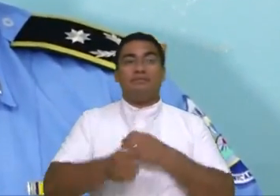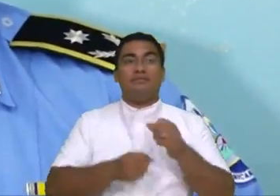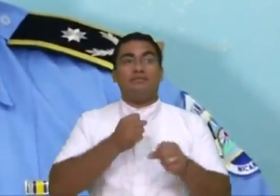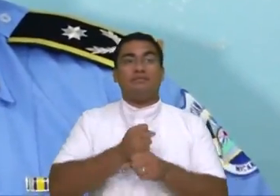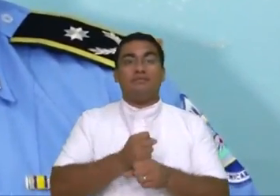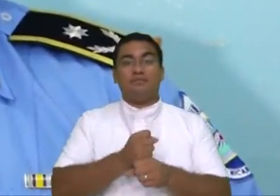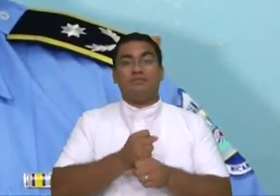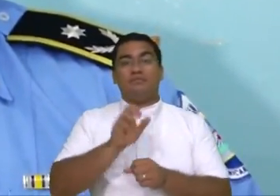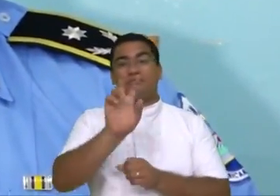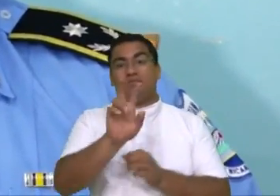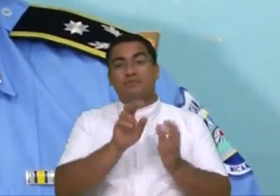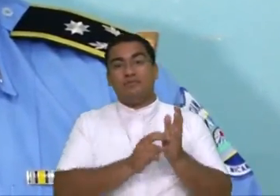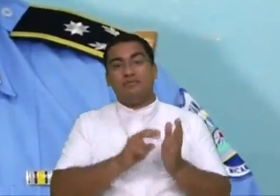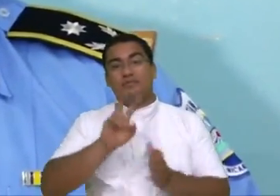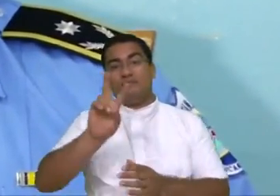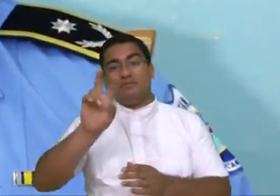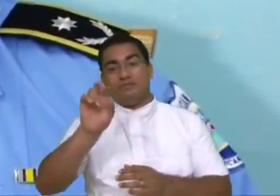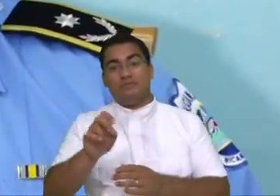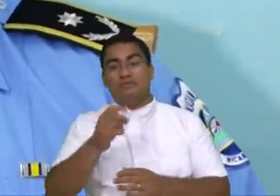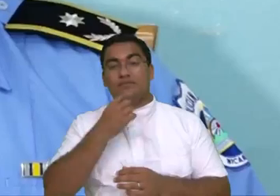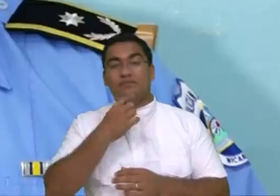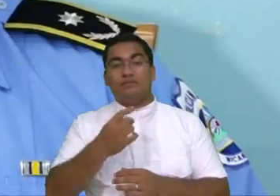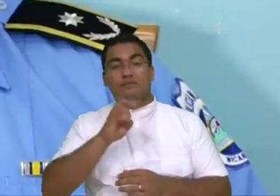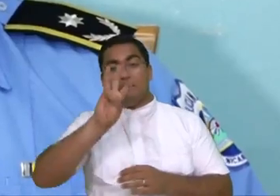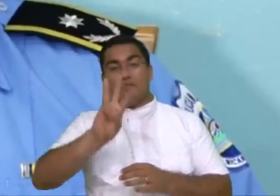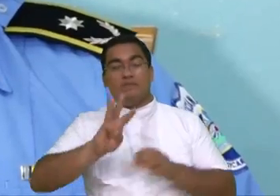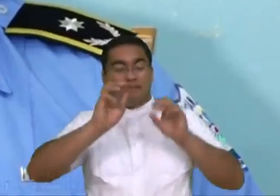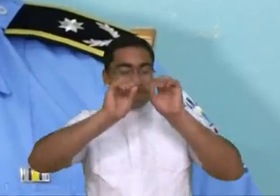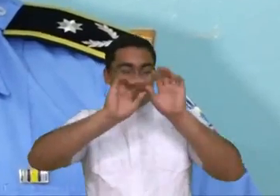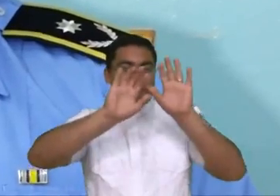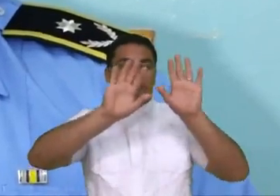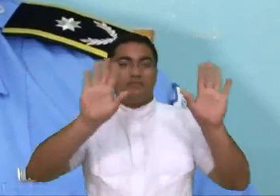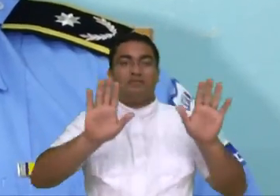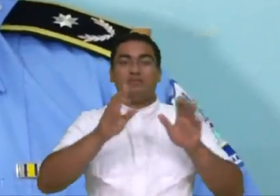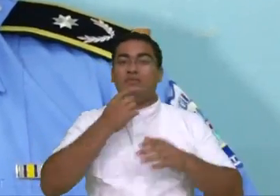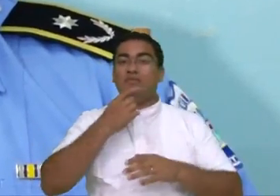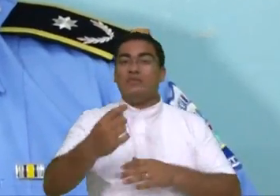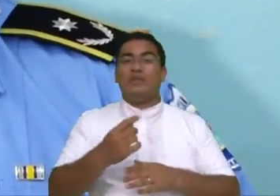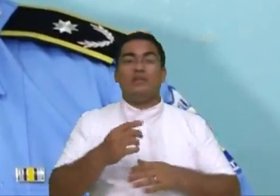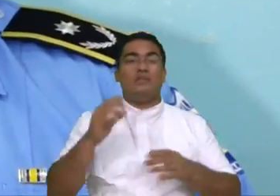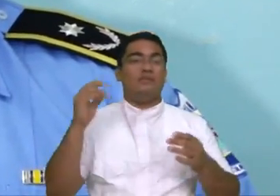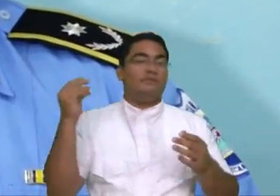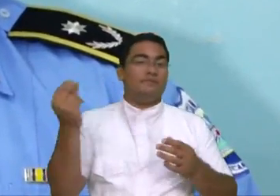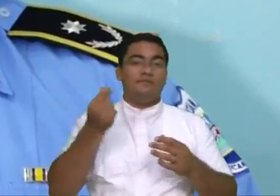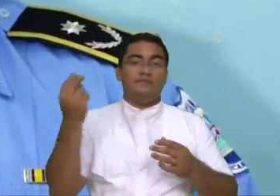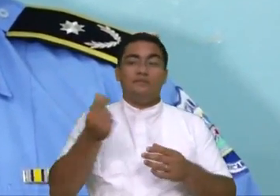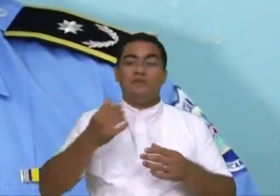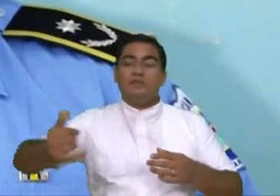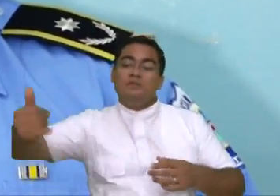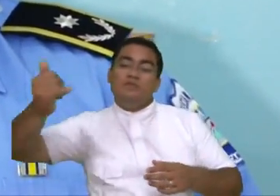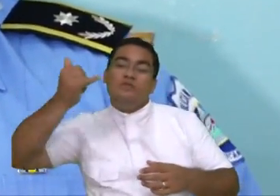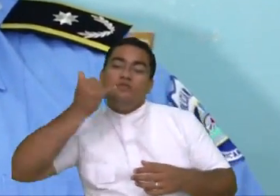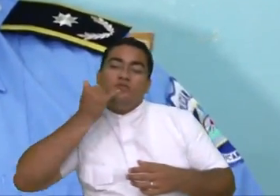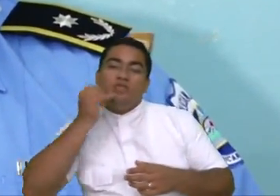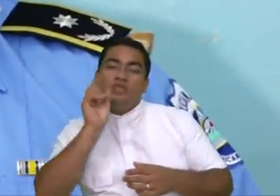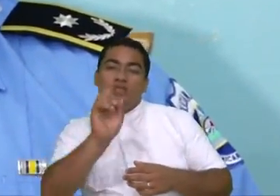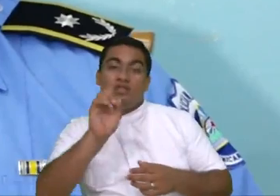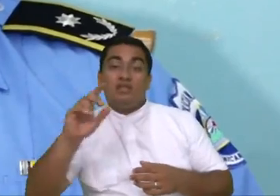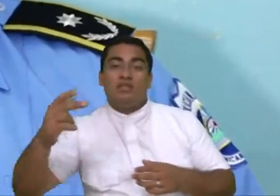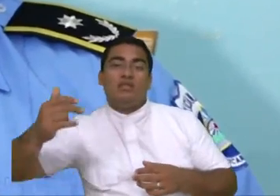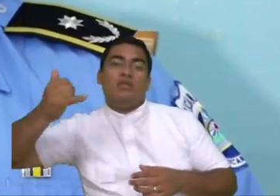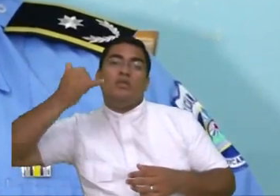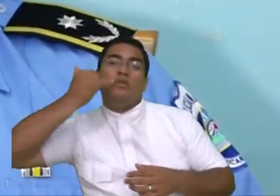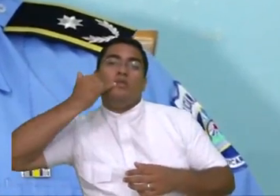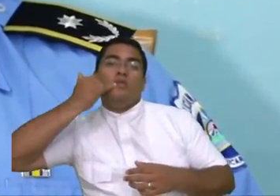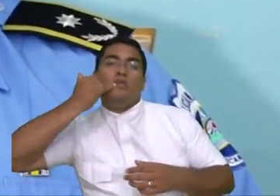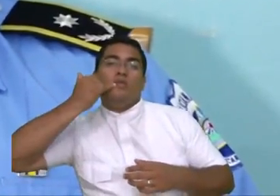madrugada, 3:30 de la madrugada, a través del centro de emergencia, la línea 118, una